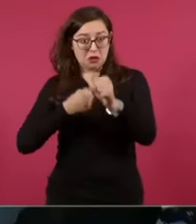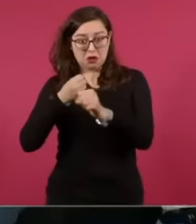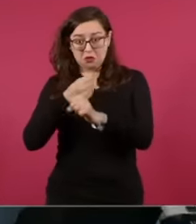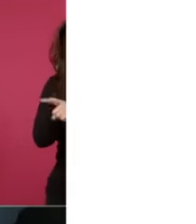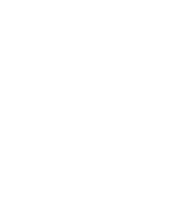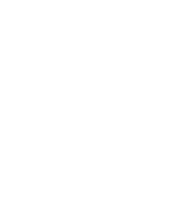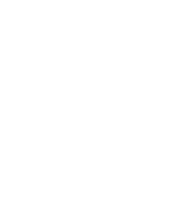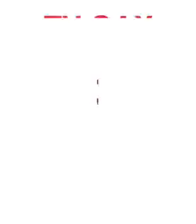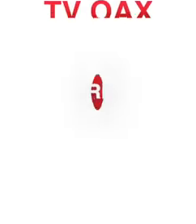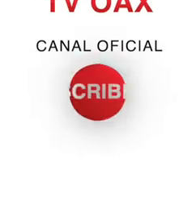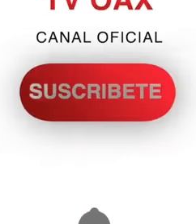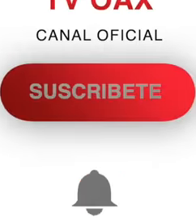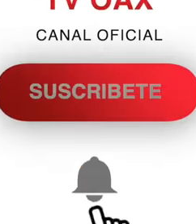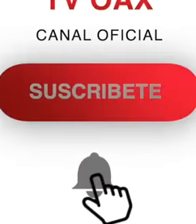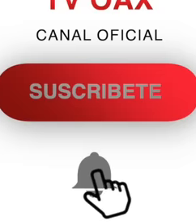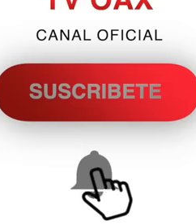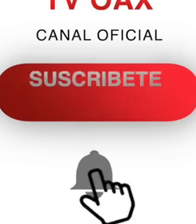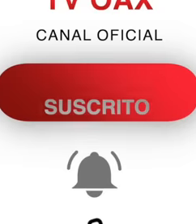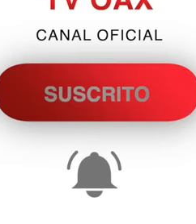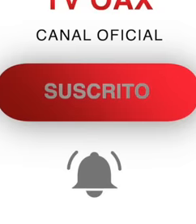no se ha